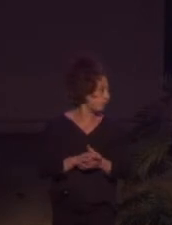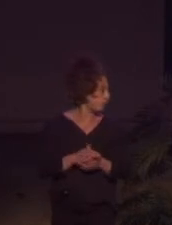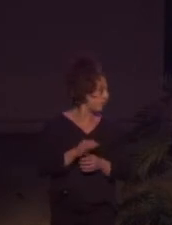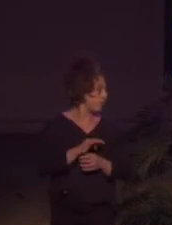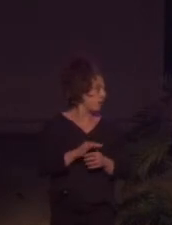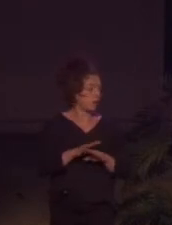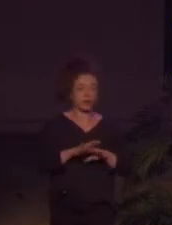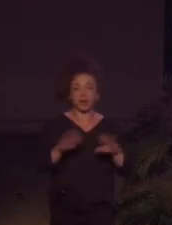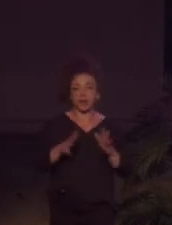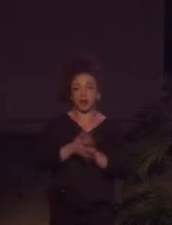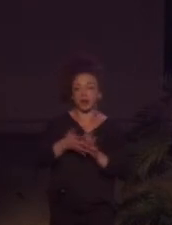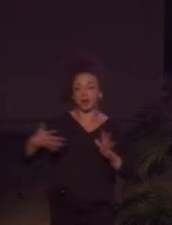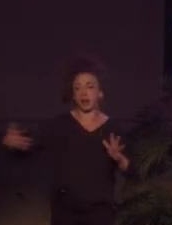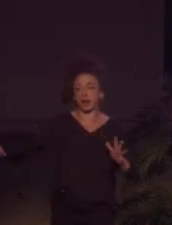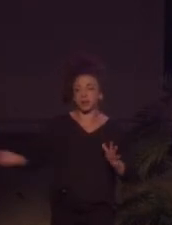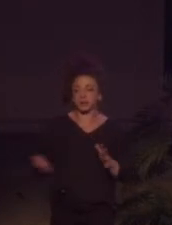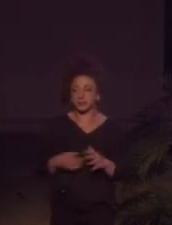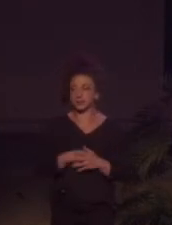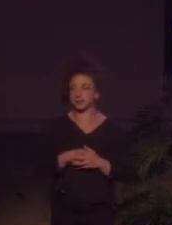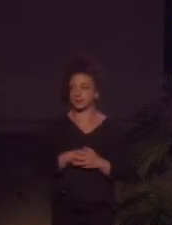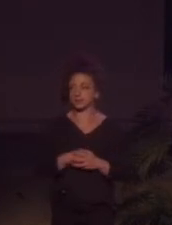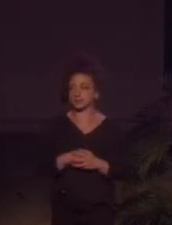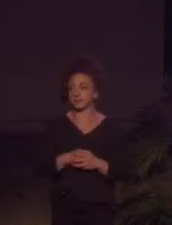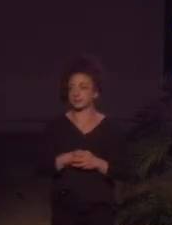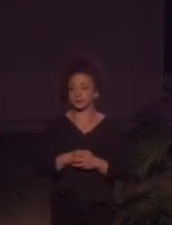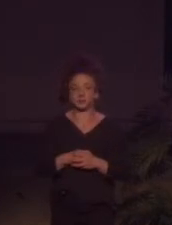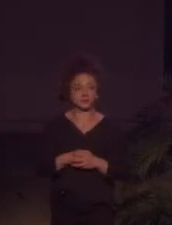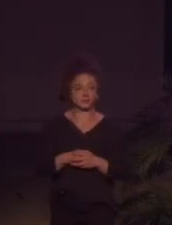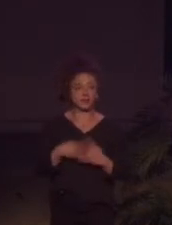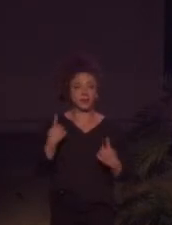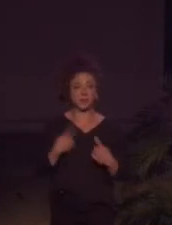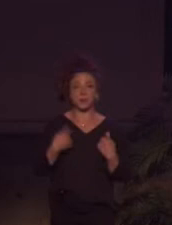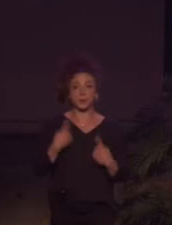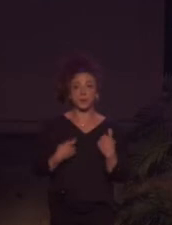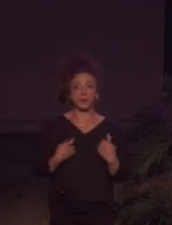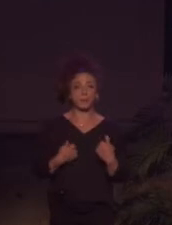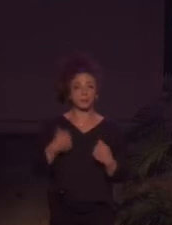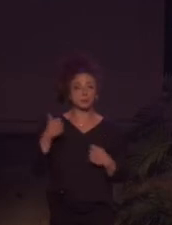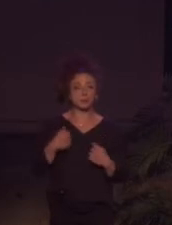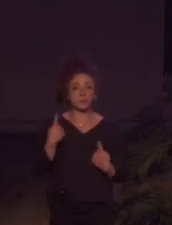Voy a ir aquí ya. Bai, egin galderak.